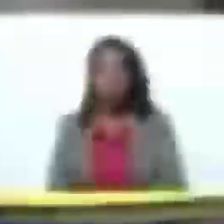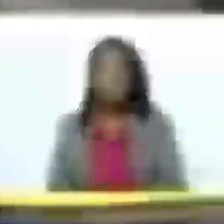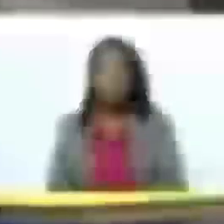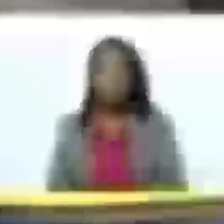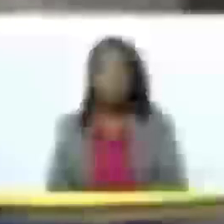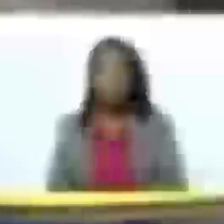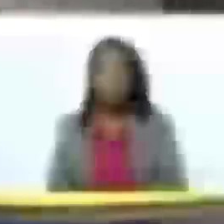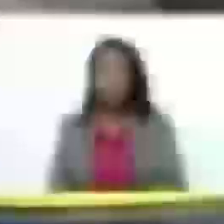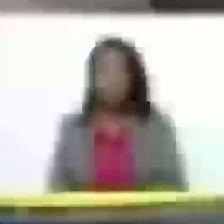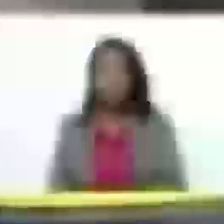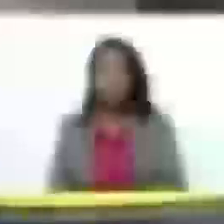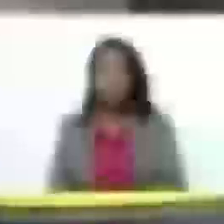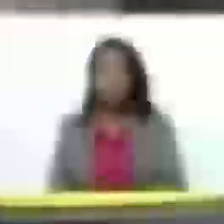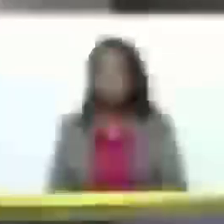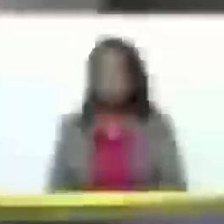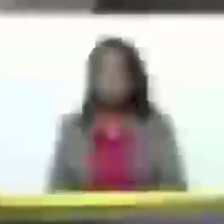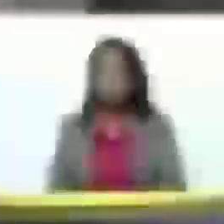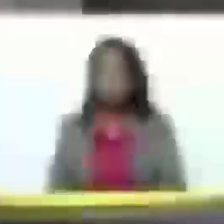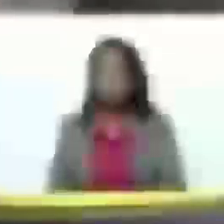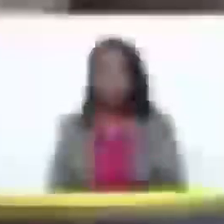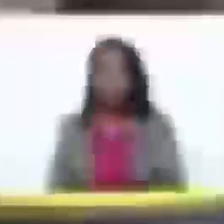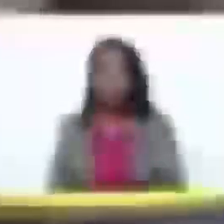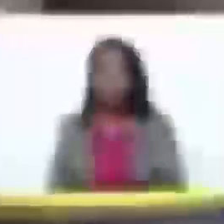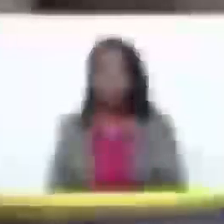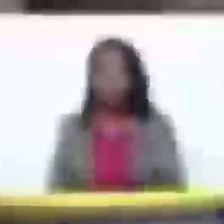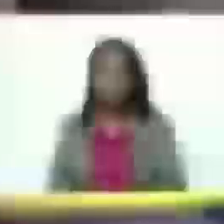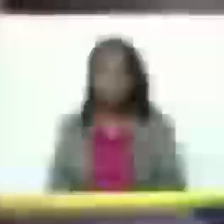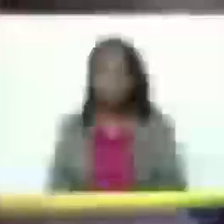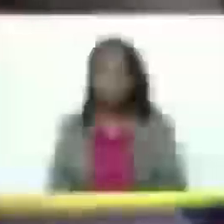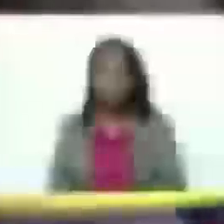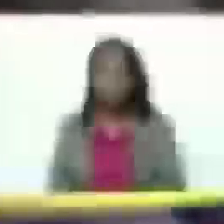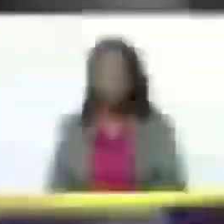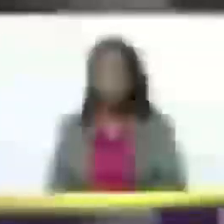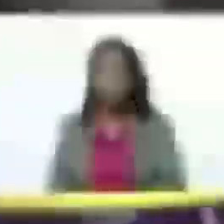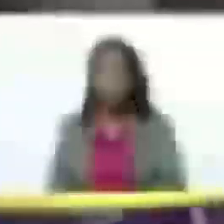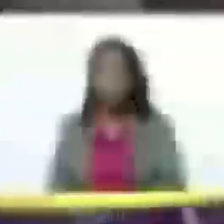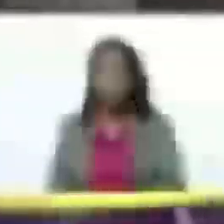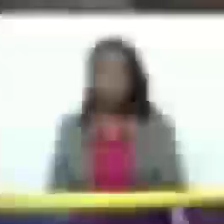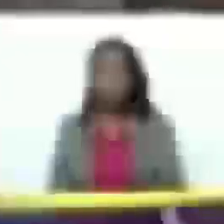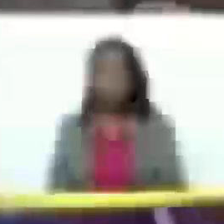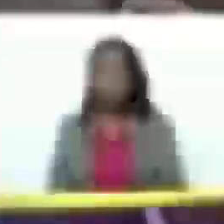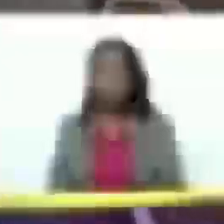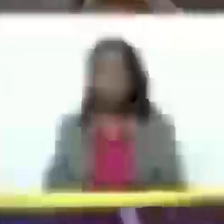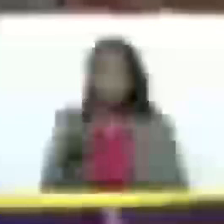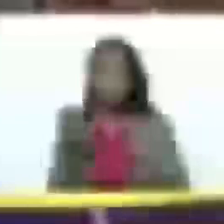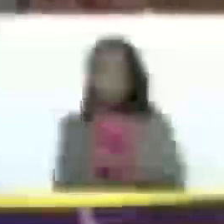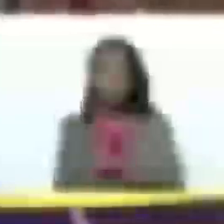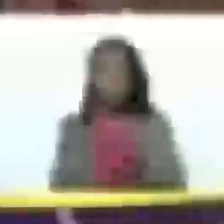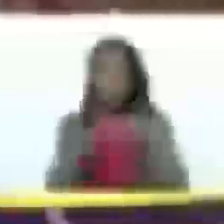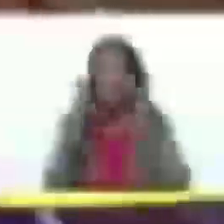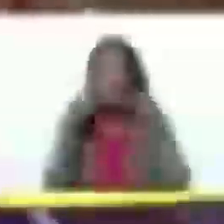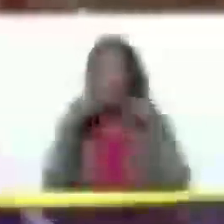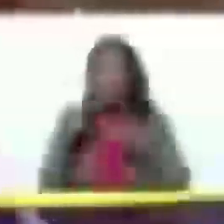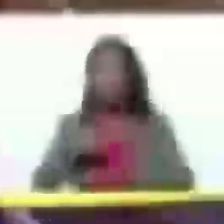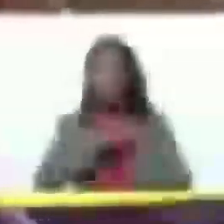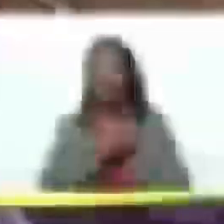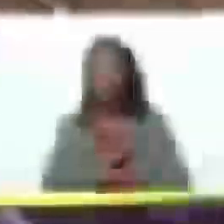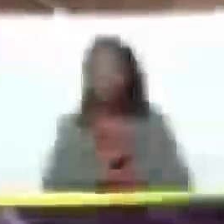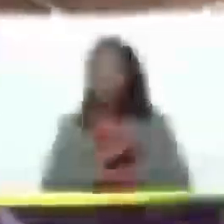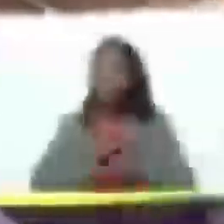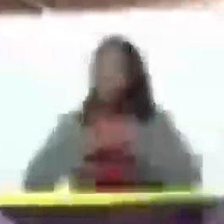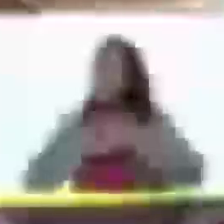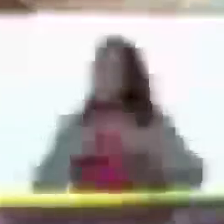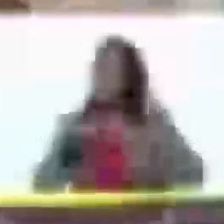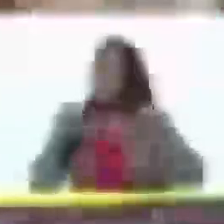5 a 20 dólares con los bonos. Y los privados entre 50 a 200 dólares mensuales. Esa es más o menos